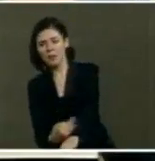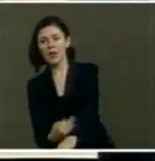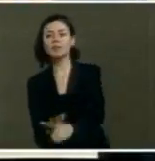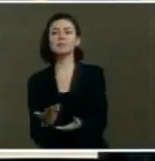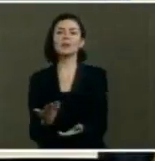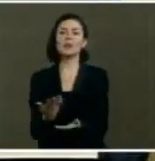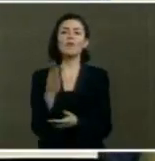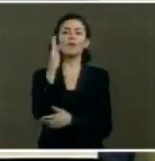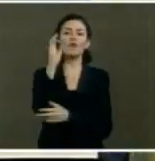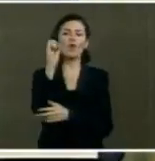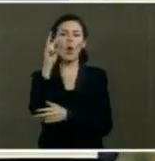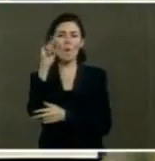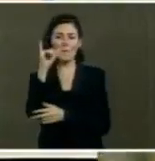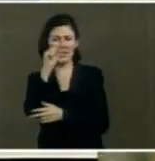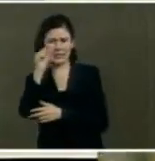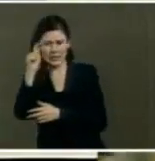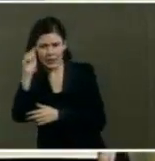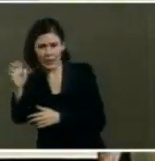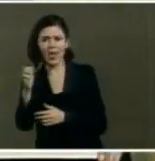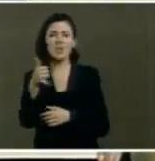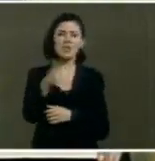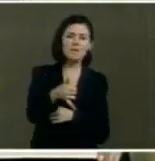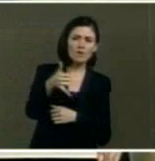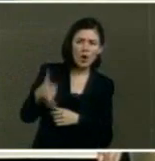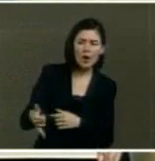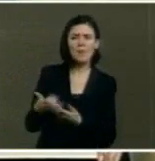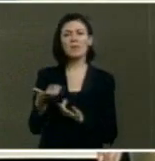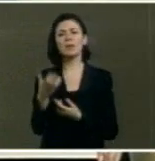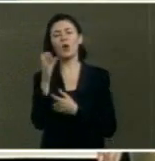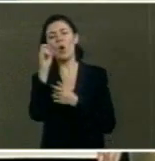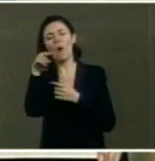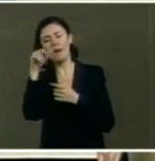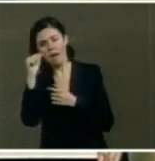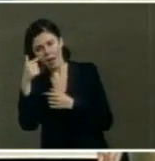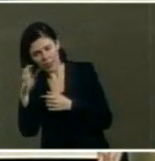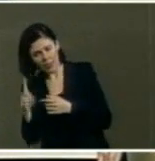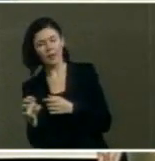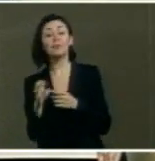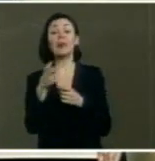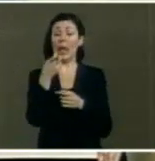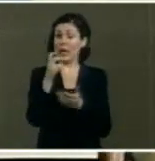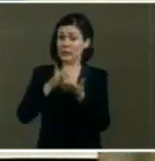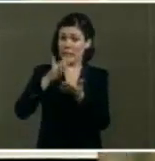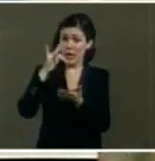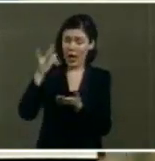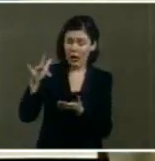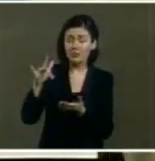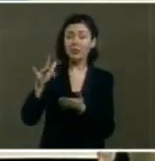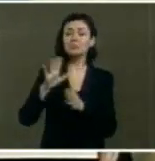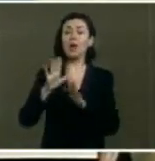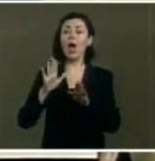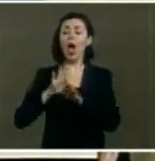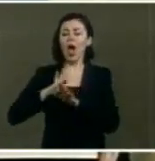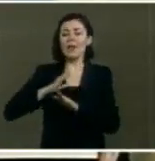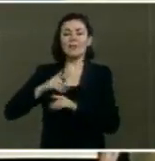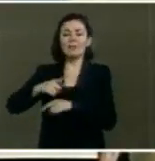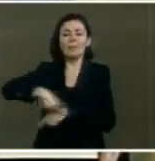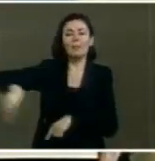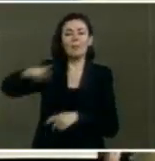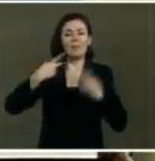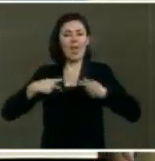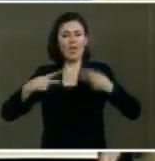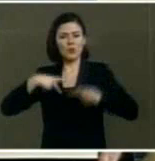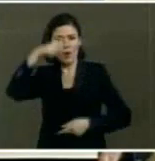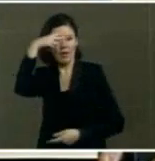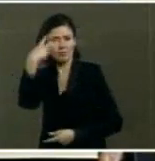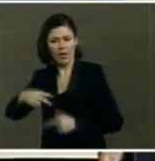Foviste, Infonavit y Conavi. Gracias a ello, una generación de mexicanos